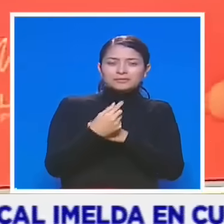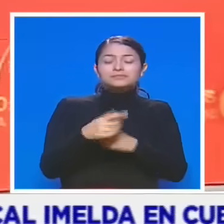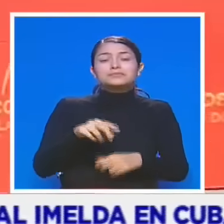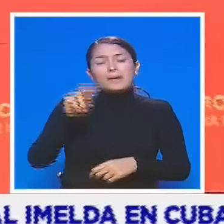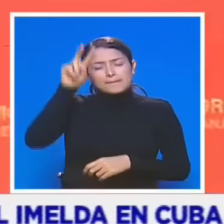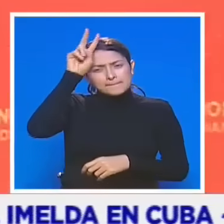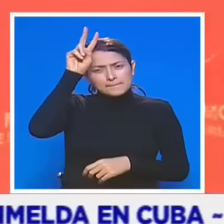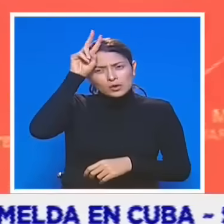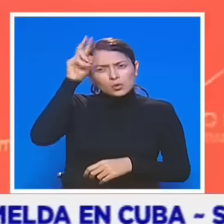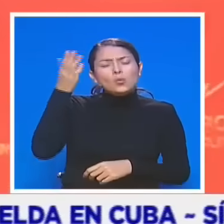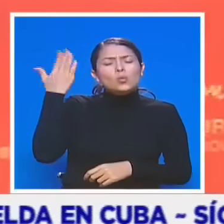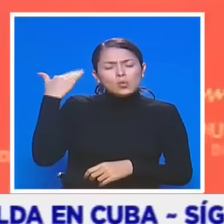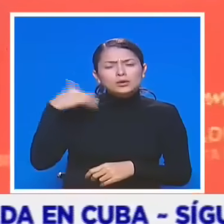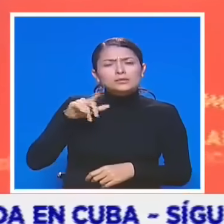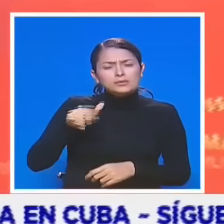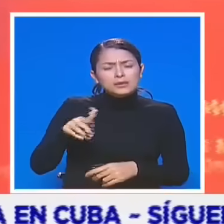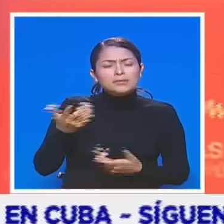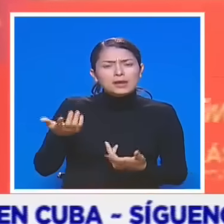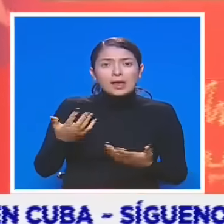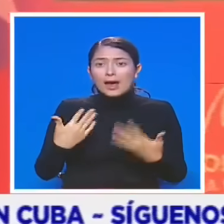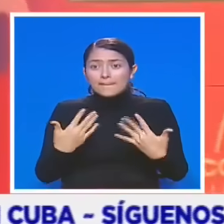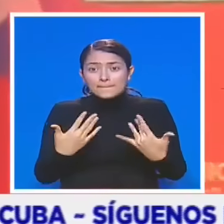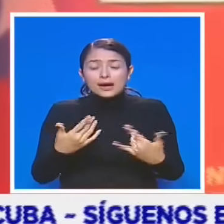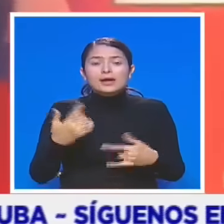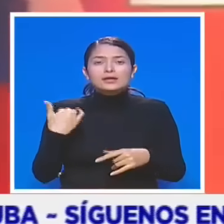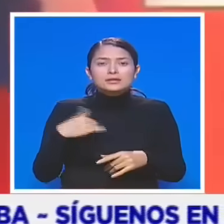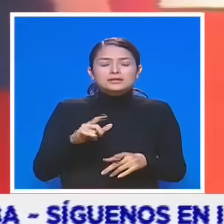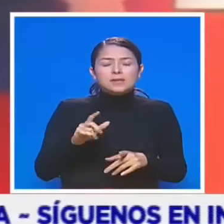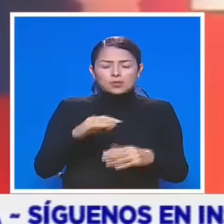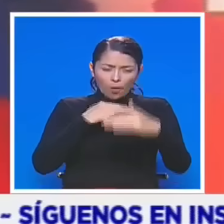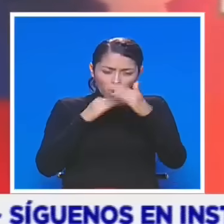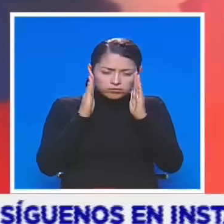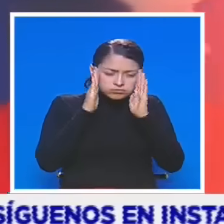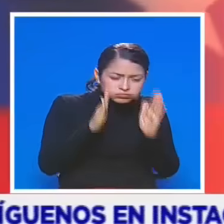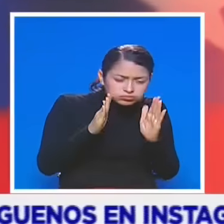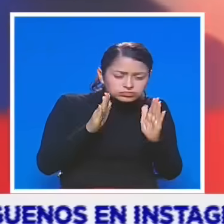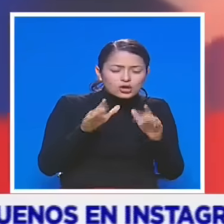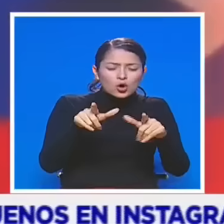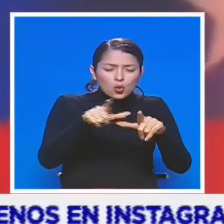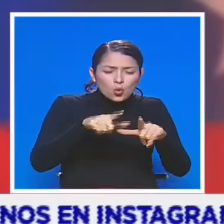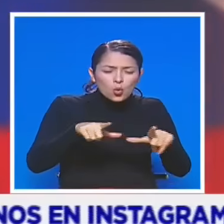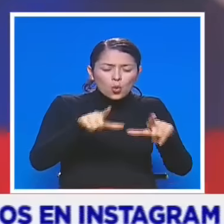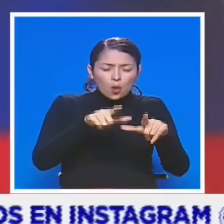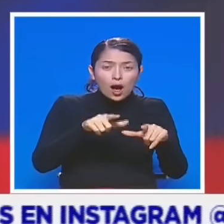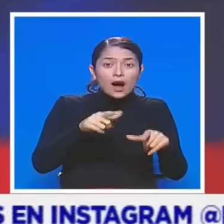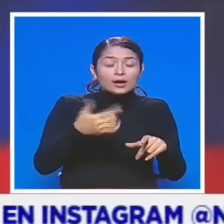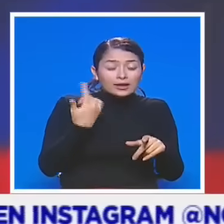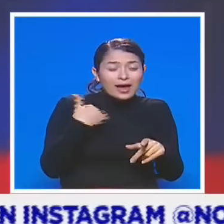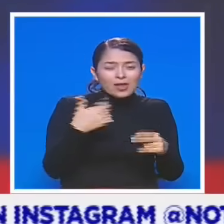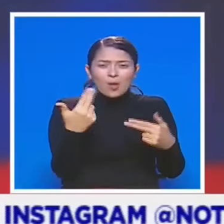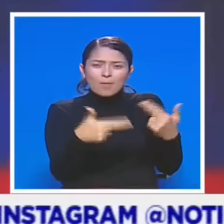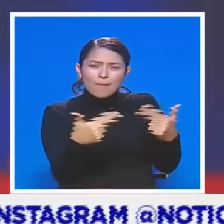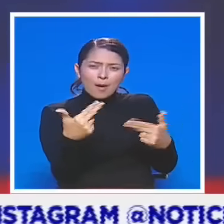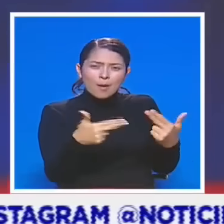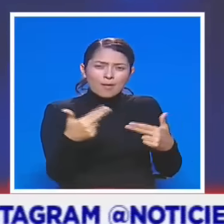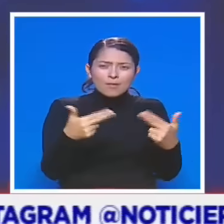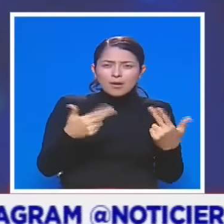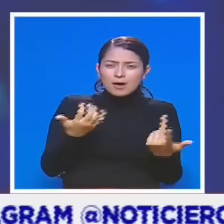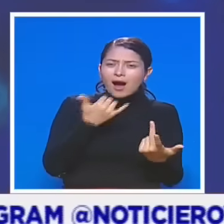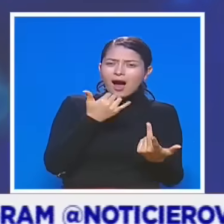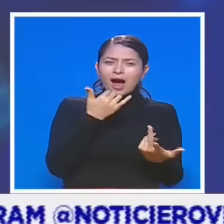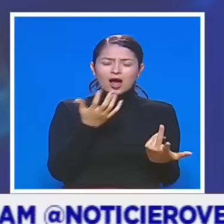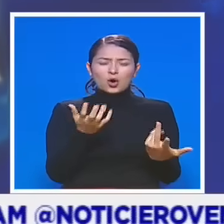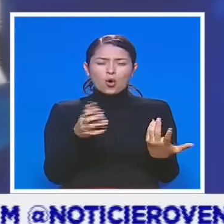estado de emergencia en algún momento de manera focalizada en zonas con alta incidencia de criminalidad o